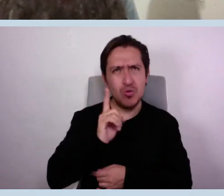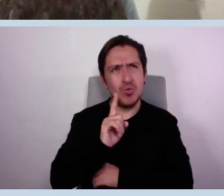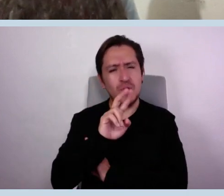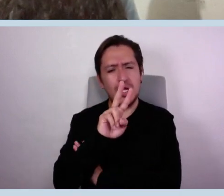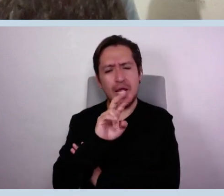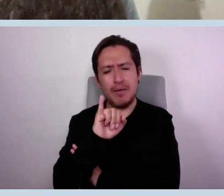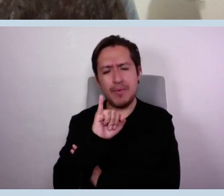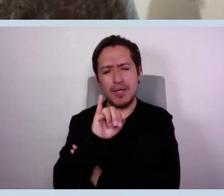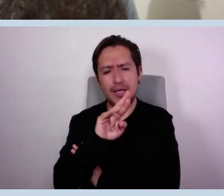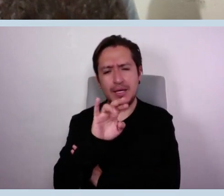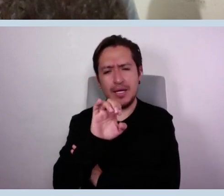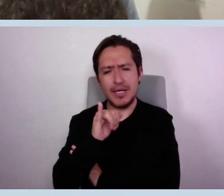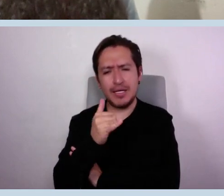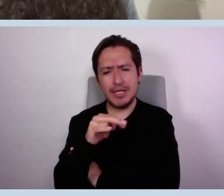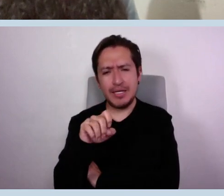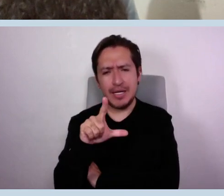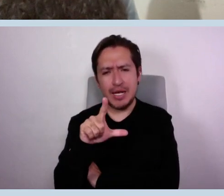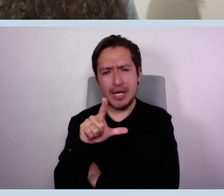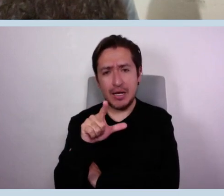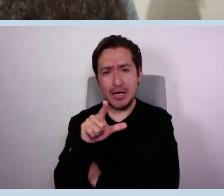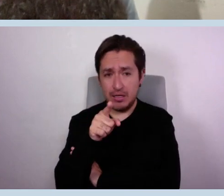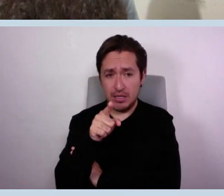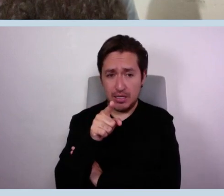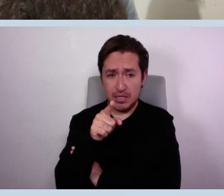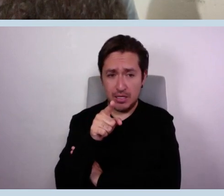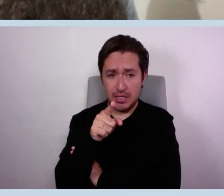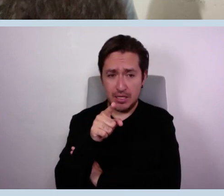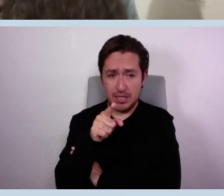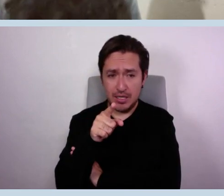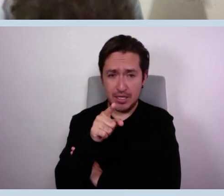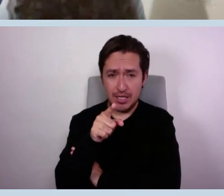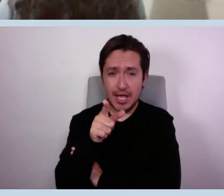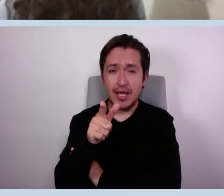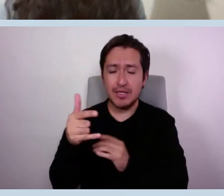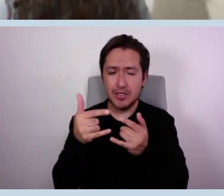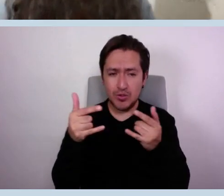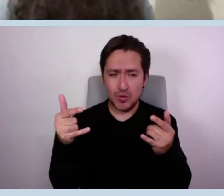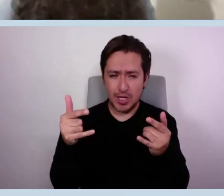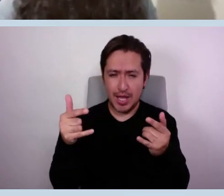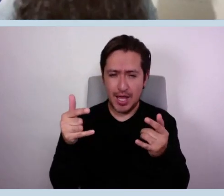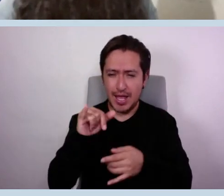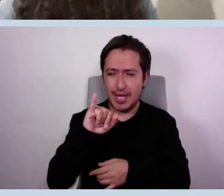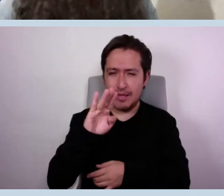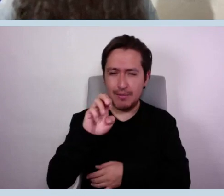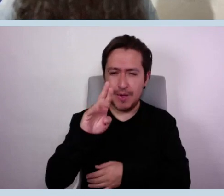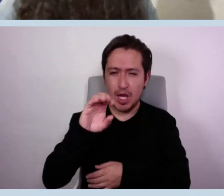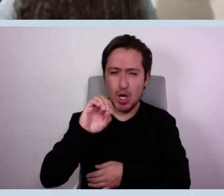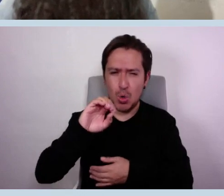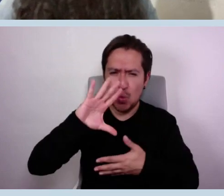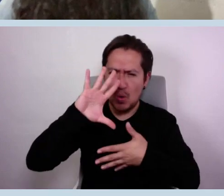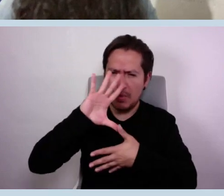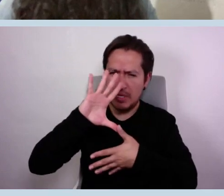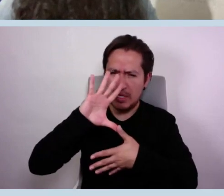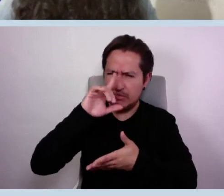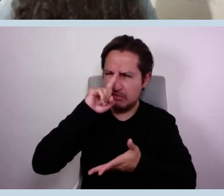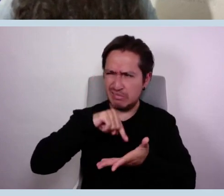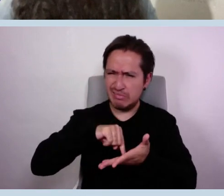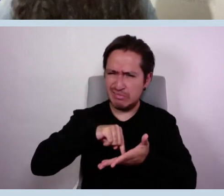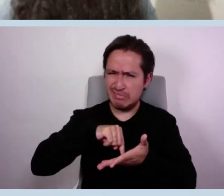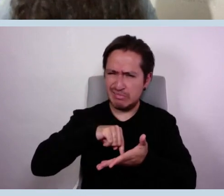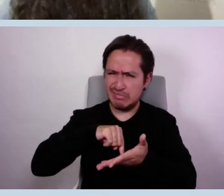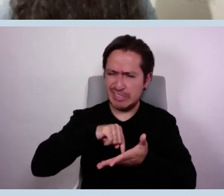historia iber americana iber americana gracias Sí me parece que sí era esa o no me acuerdo